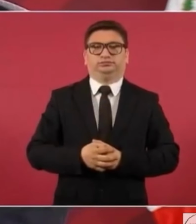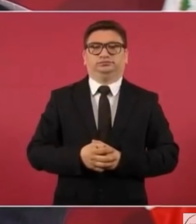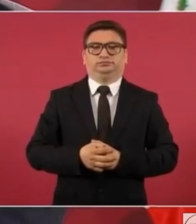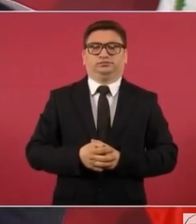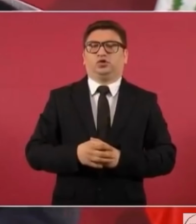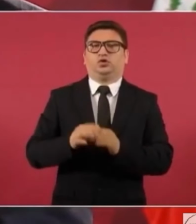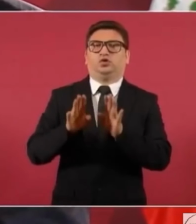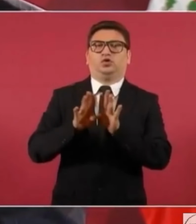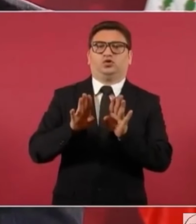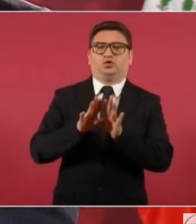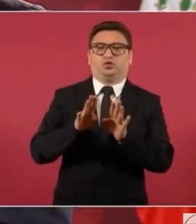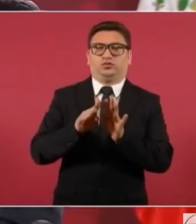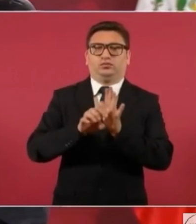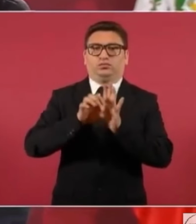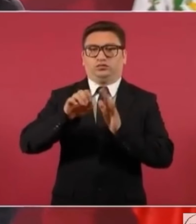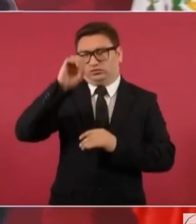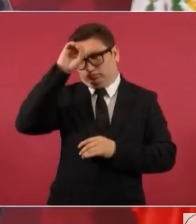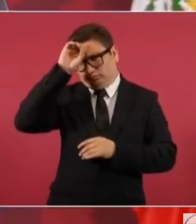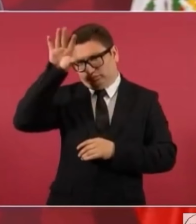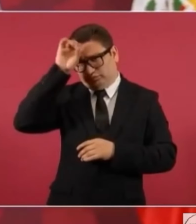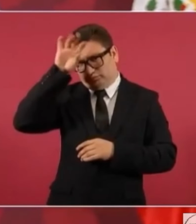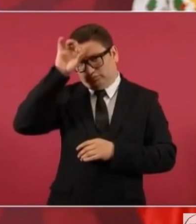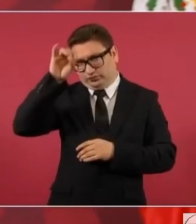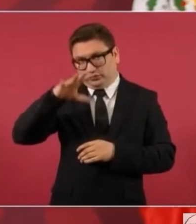si iban a tener minas,